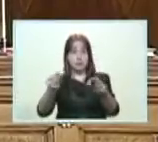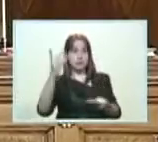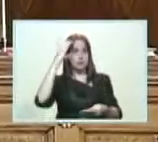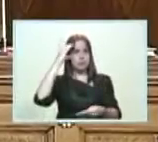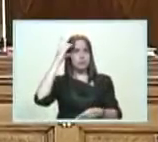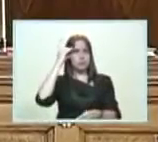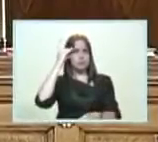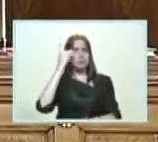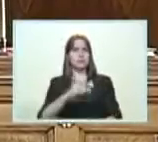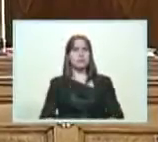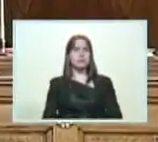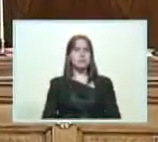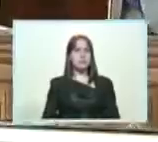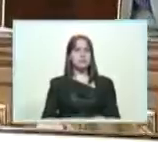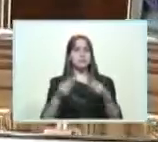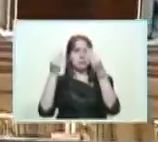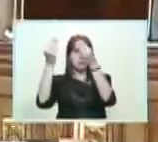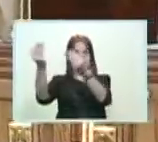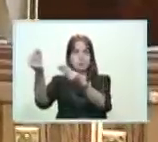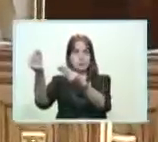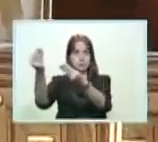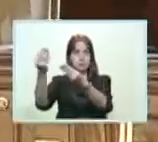Rodríguez.